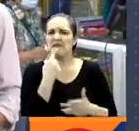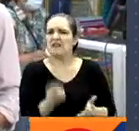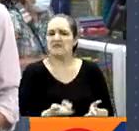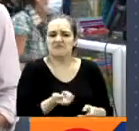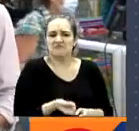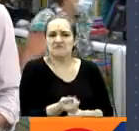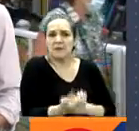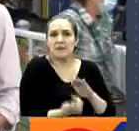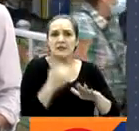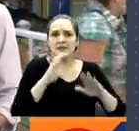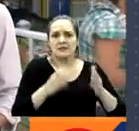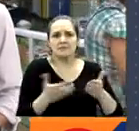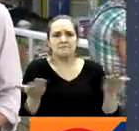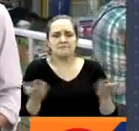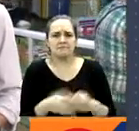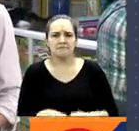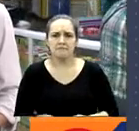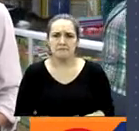iniciar las clases?